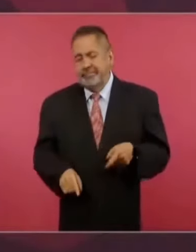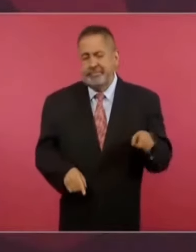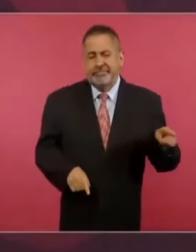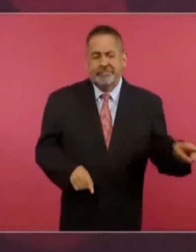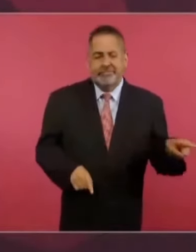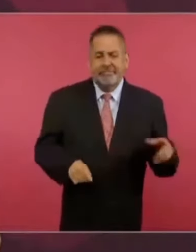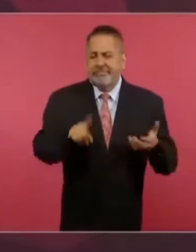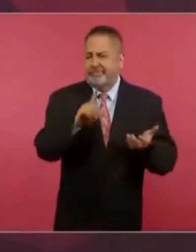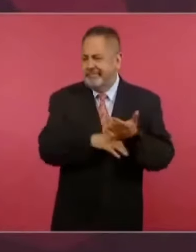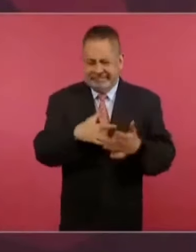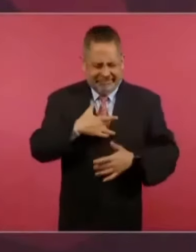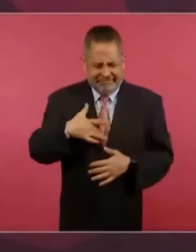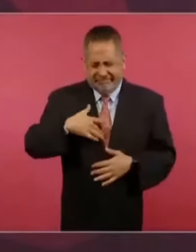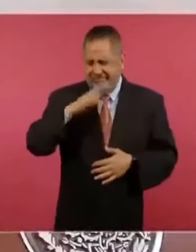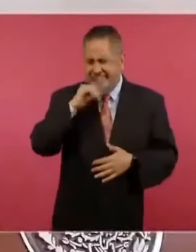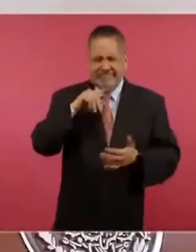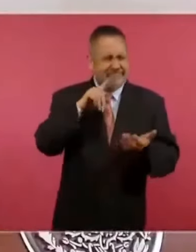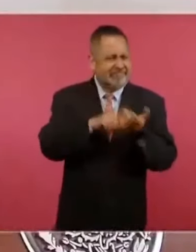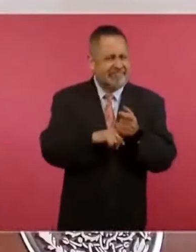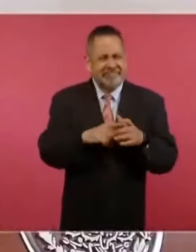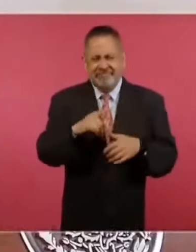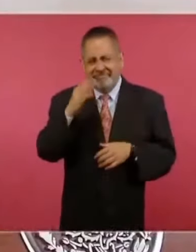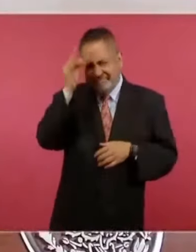de malas entrañas, fachos.